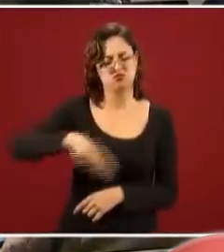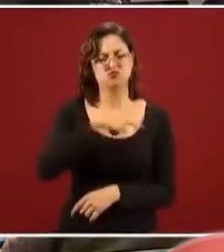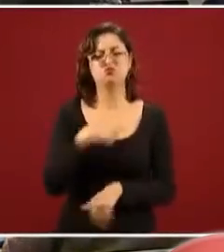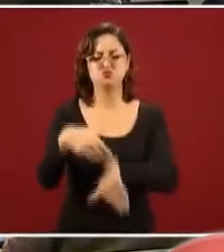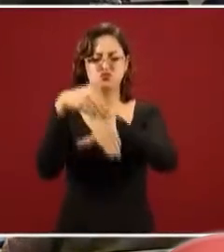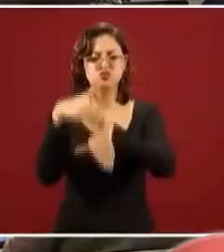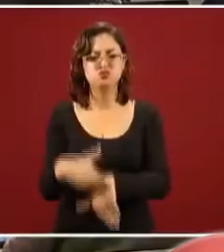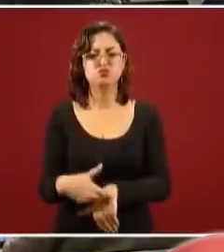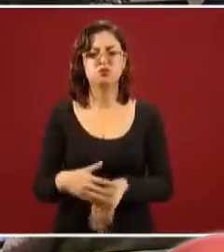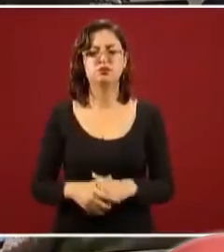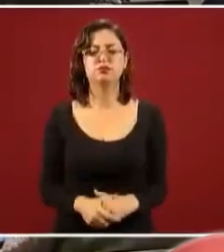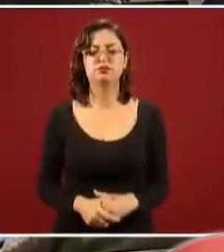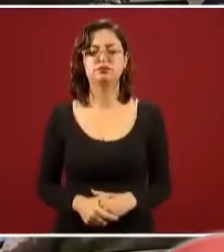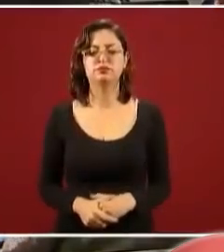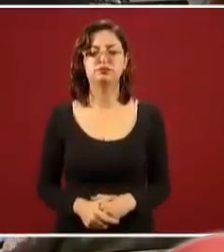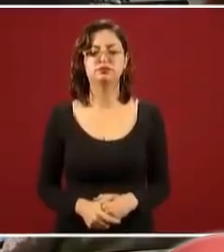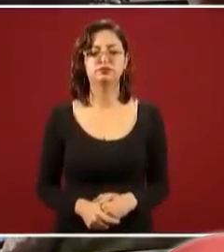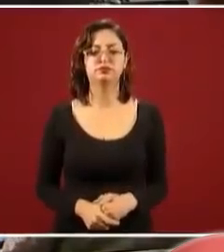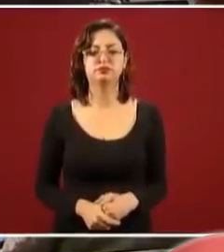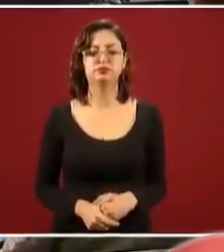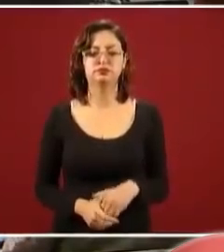Sí. ¿Cómo está?